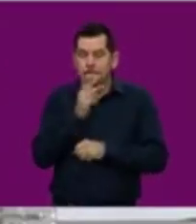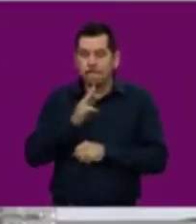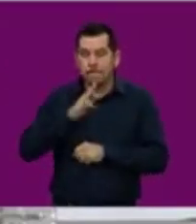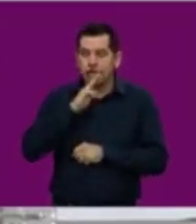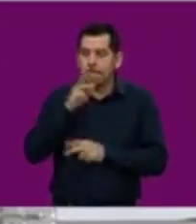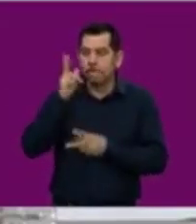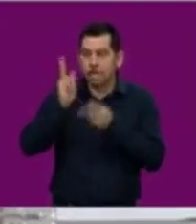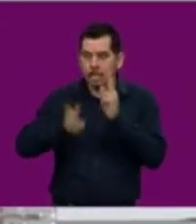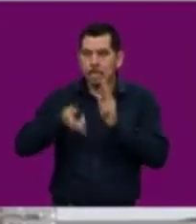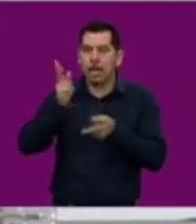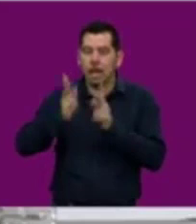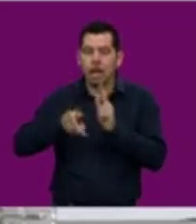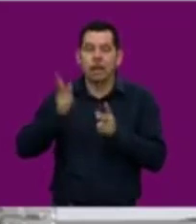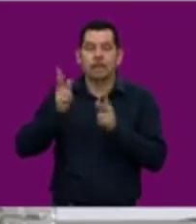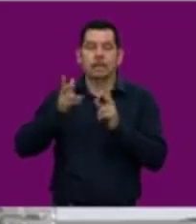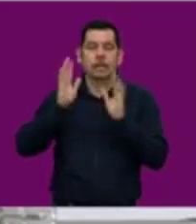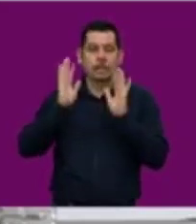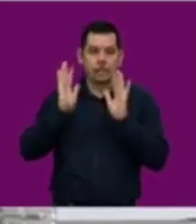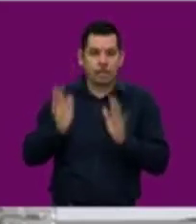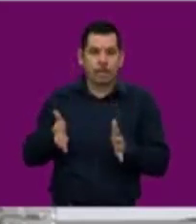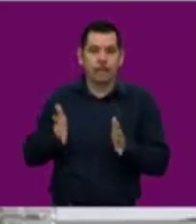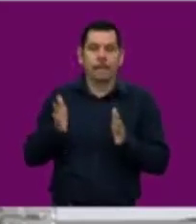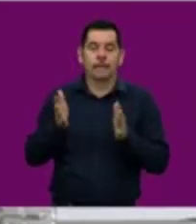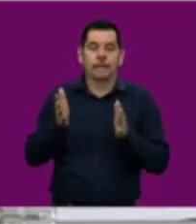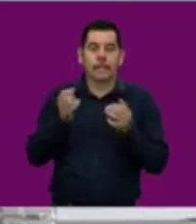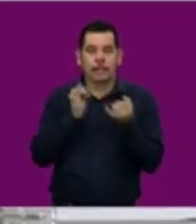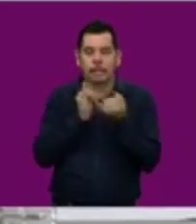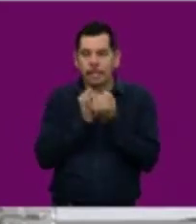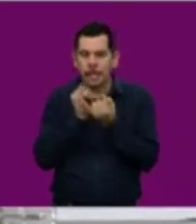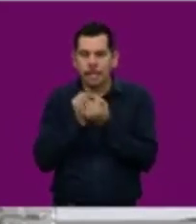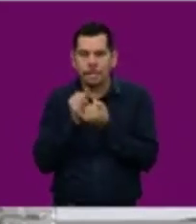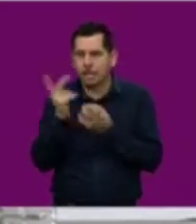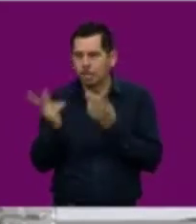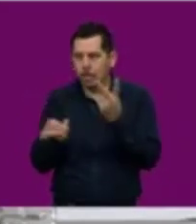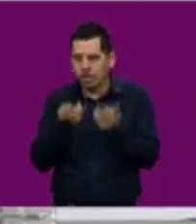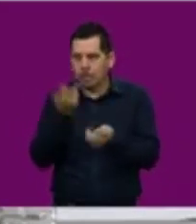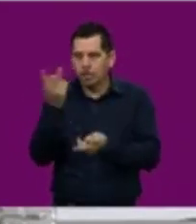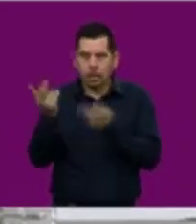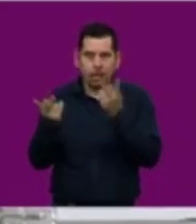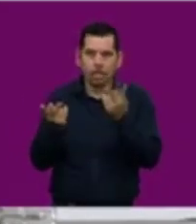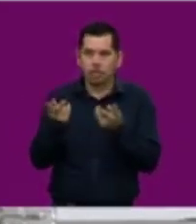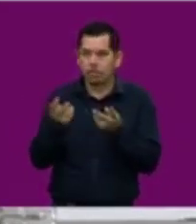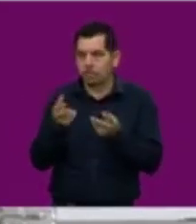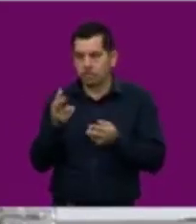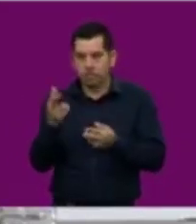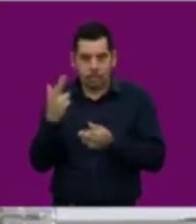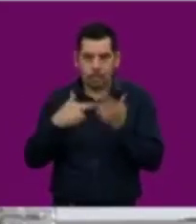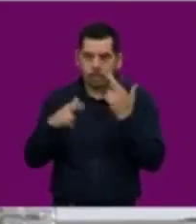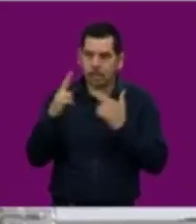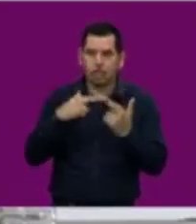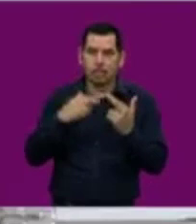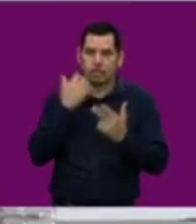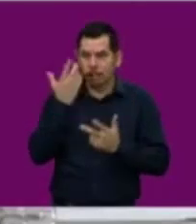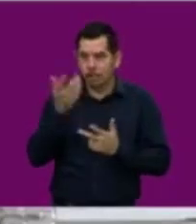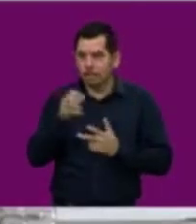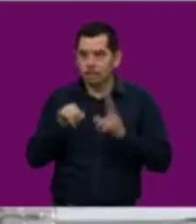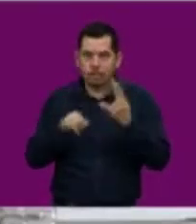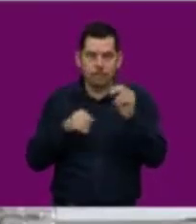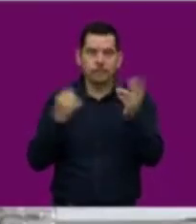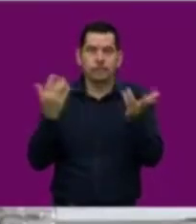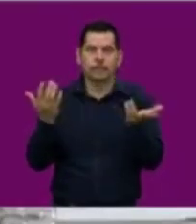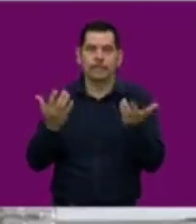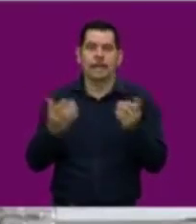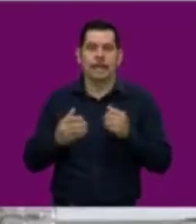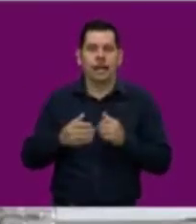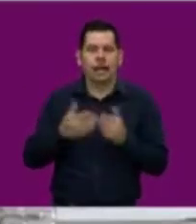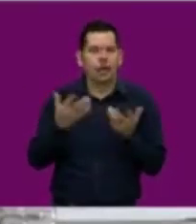con los saluda consensaron de manera voluntaria el regreso a clases y lo están haciendo de manera